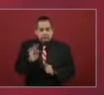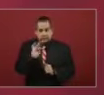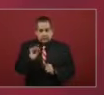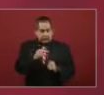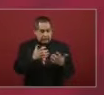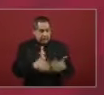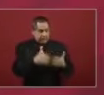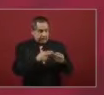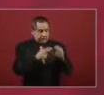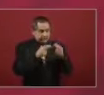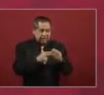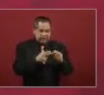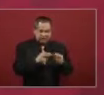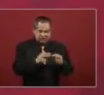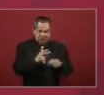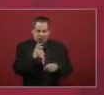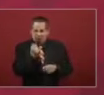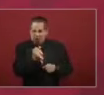cuidamos a las empresas,